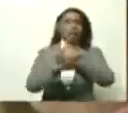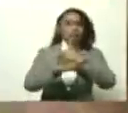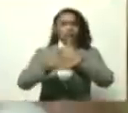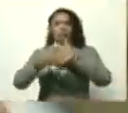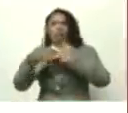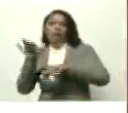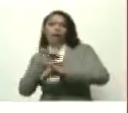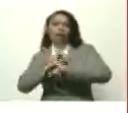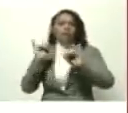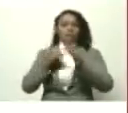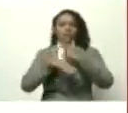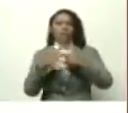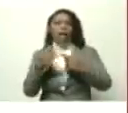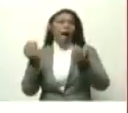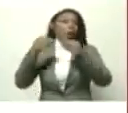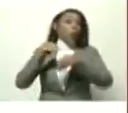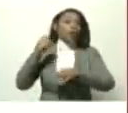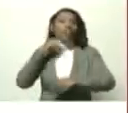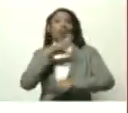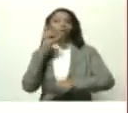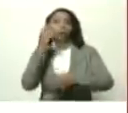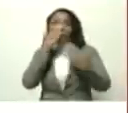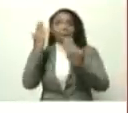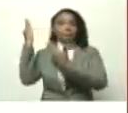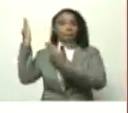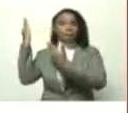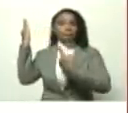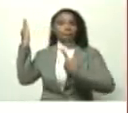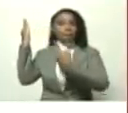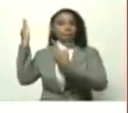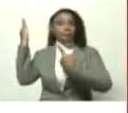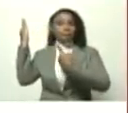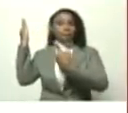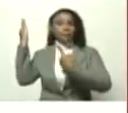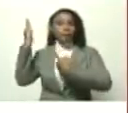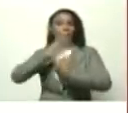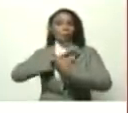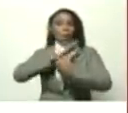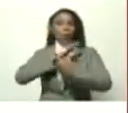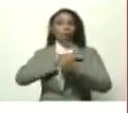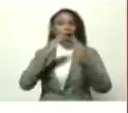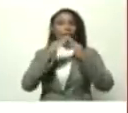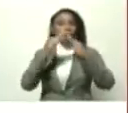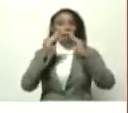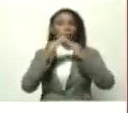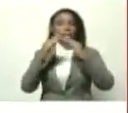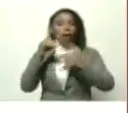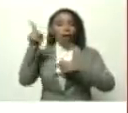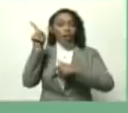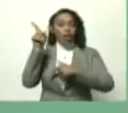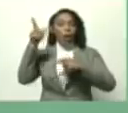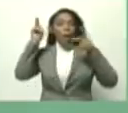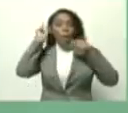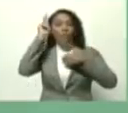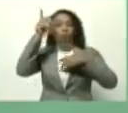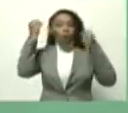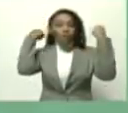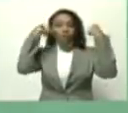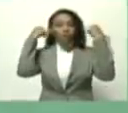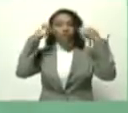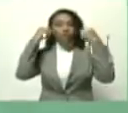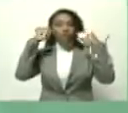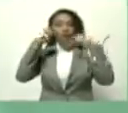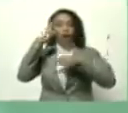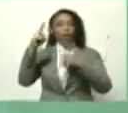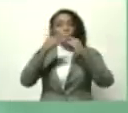conveniencia de Iván Duque. Este señor es el propietario de la finca de donde salieron los terroristas que se entrenaron en